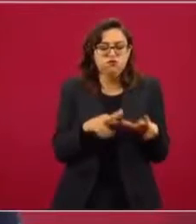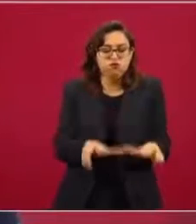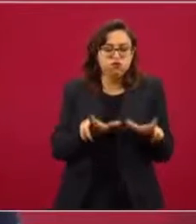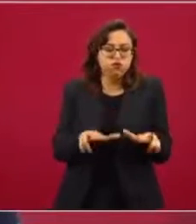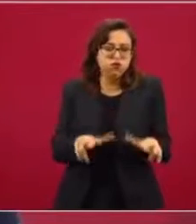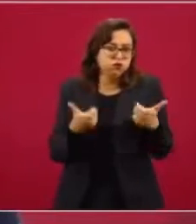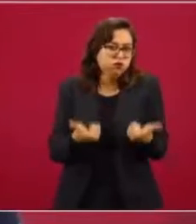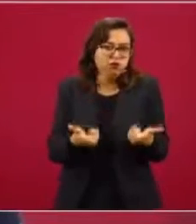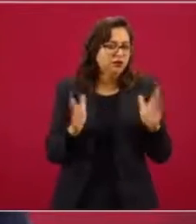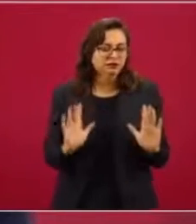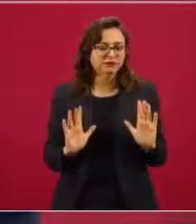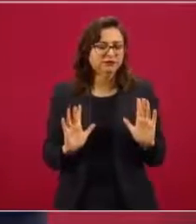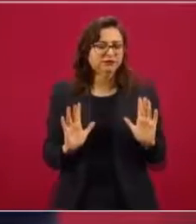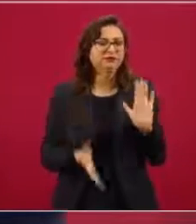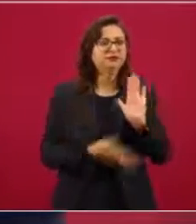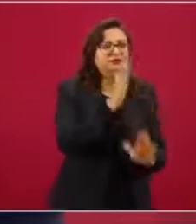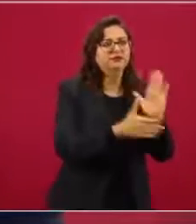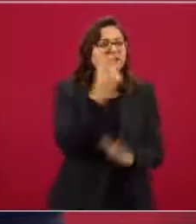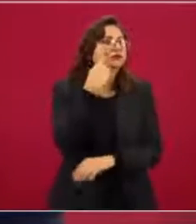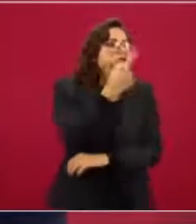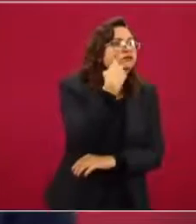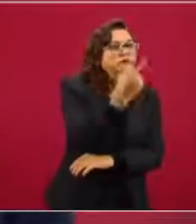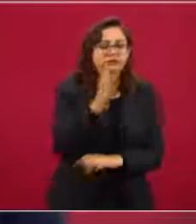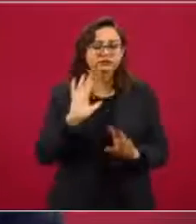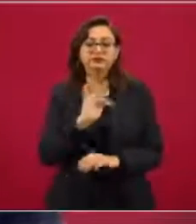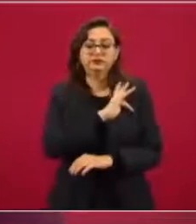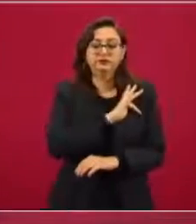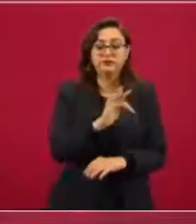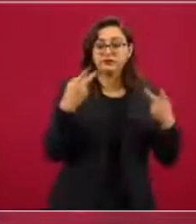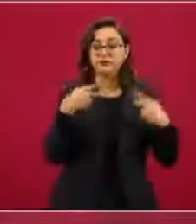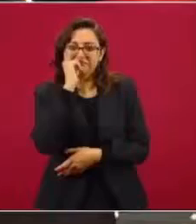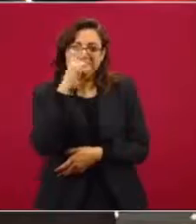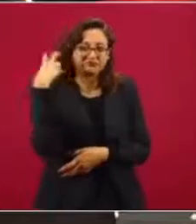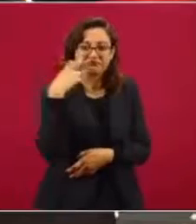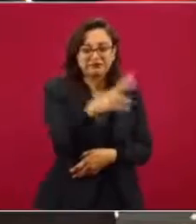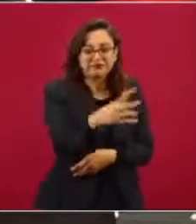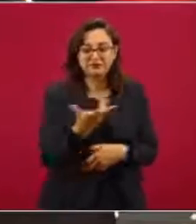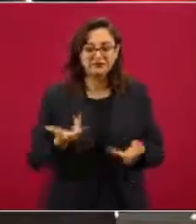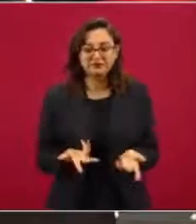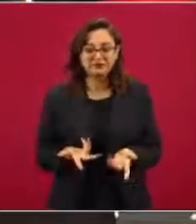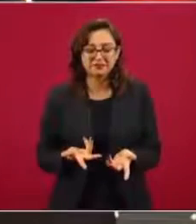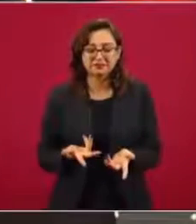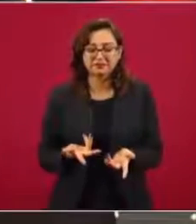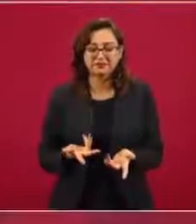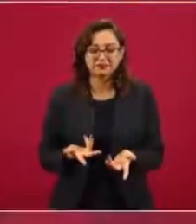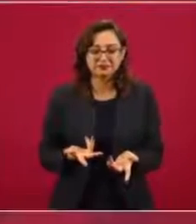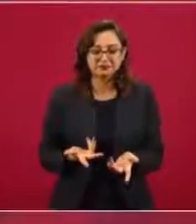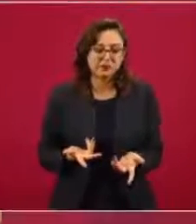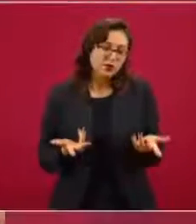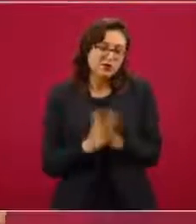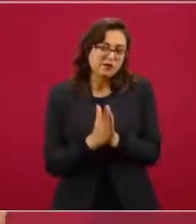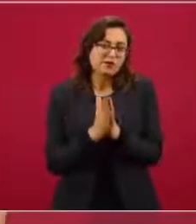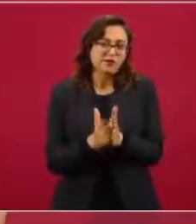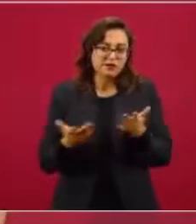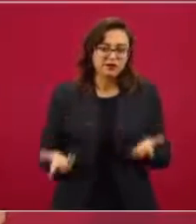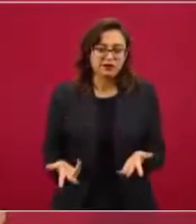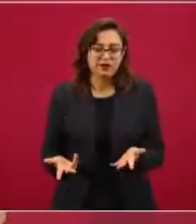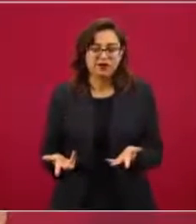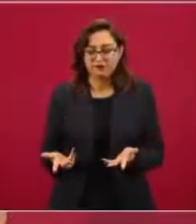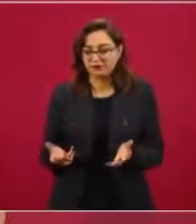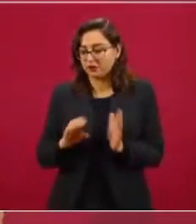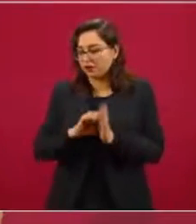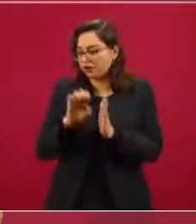países de donde son originarias esas piezas, pero no por el pueblo. El pueblo no va a tener acceso. ¿Quién va